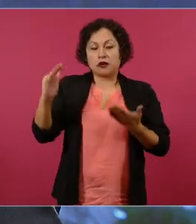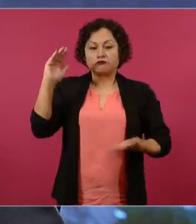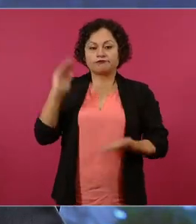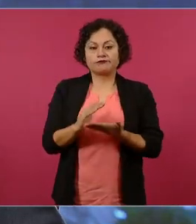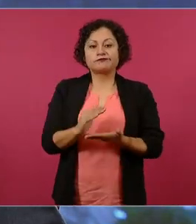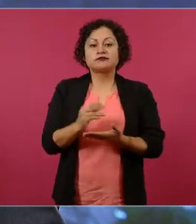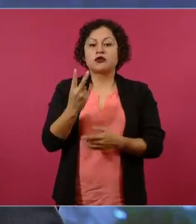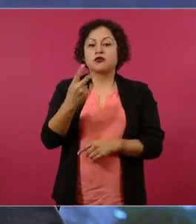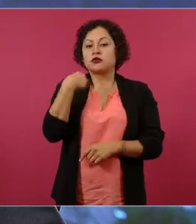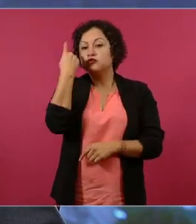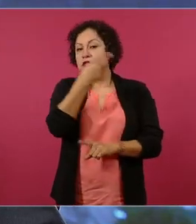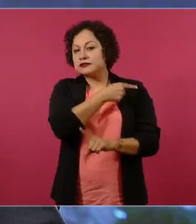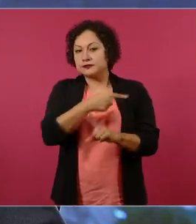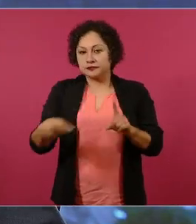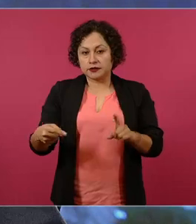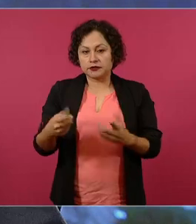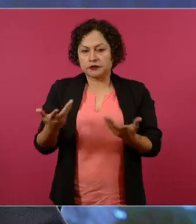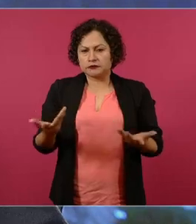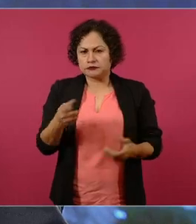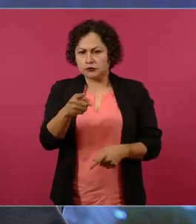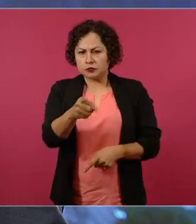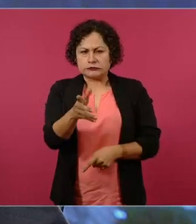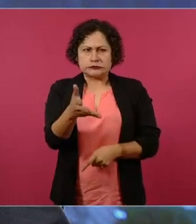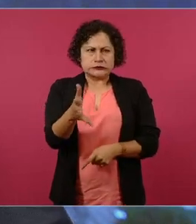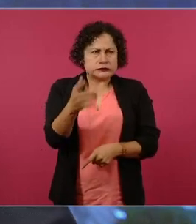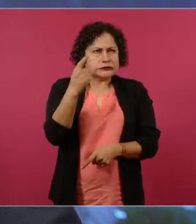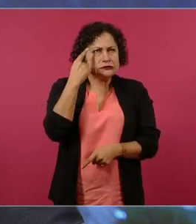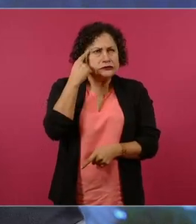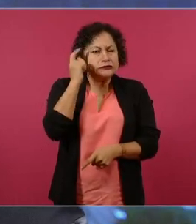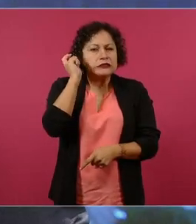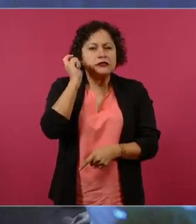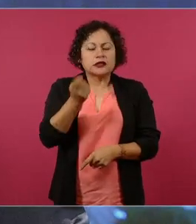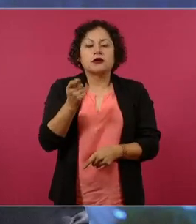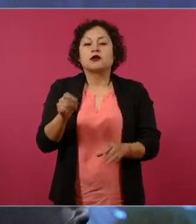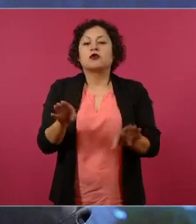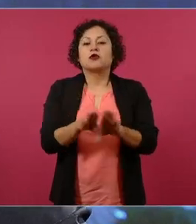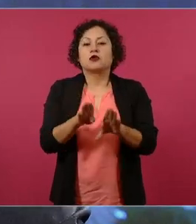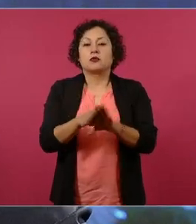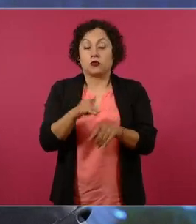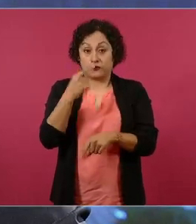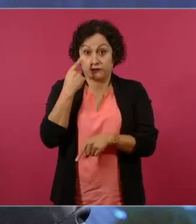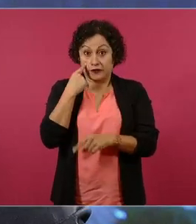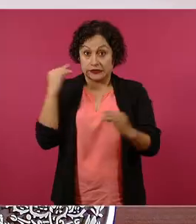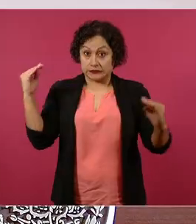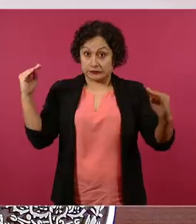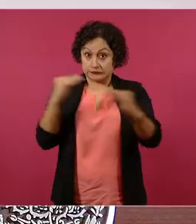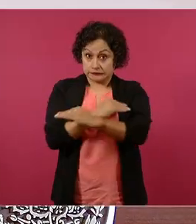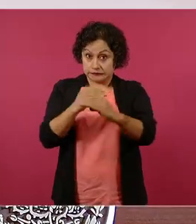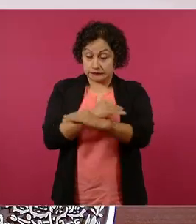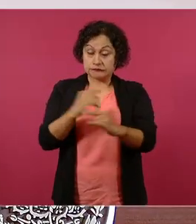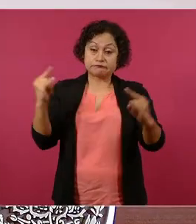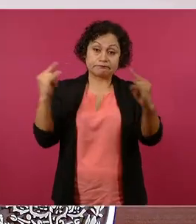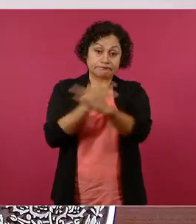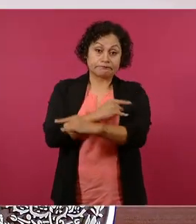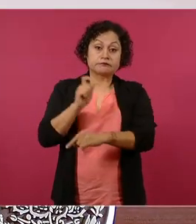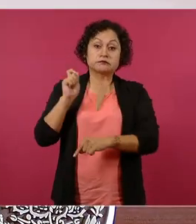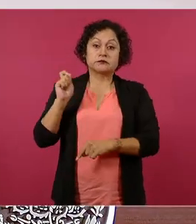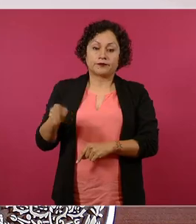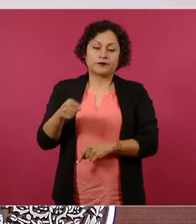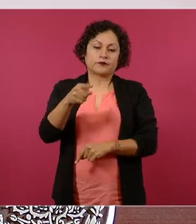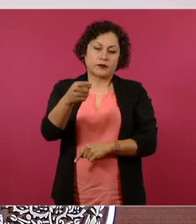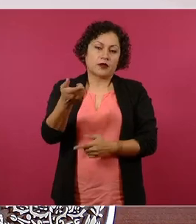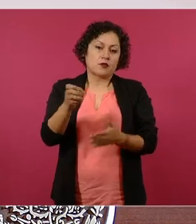media para darse una idea de la importancia que va a tener esta autopista todo el combustible que utiliza la ciudad de Oaxaca proviene